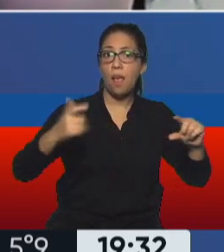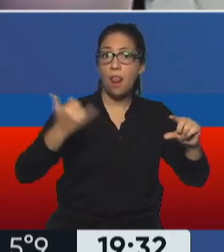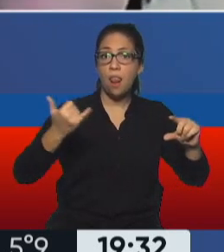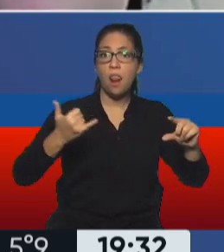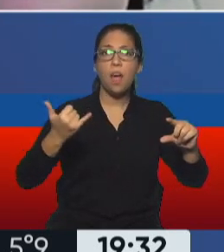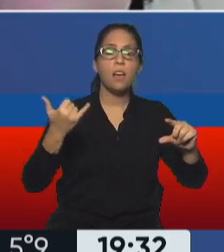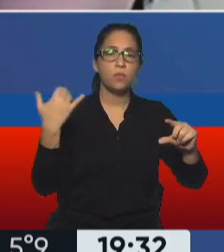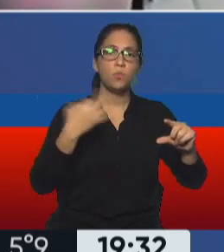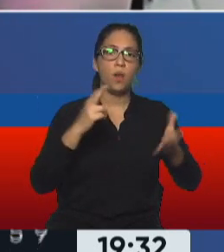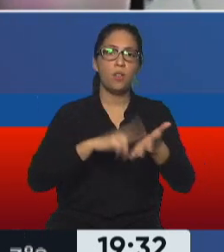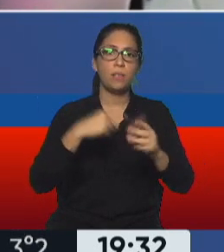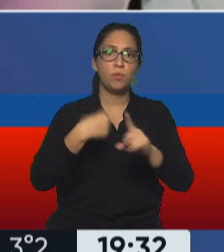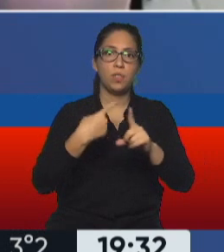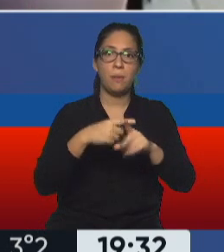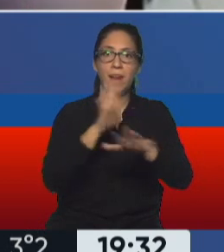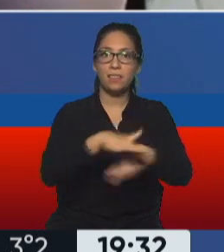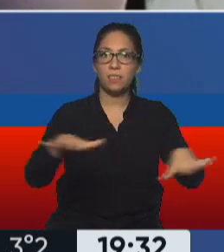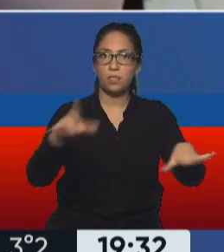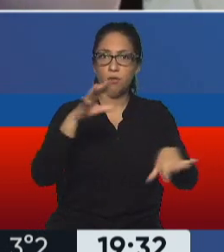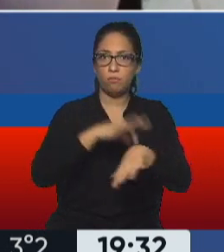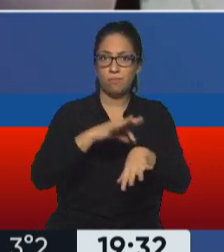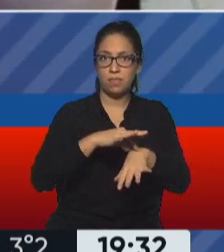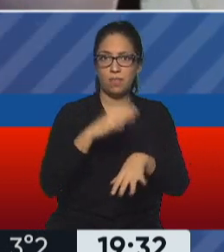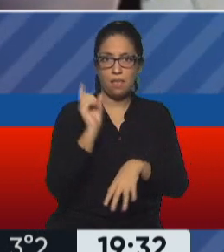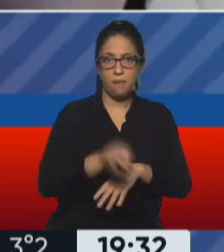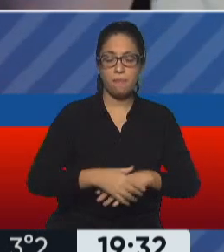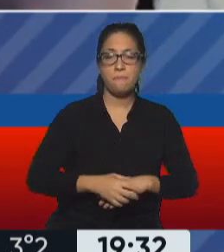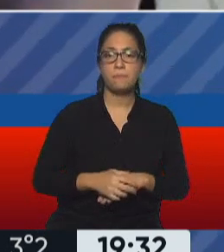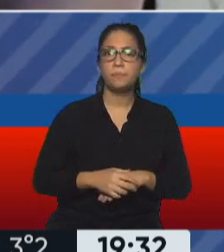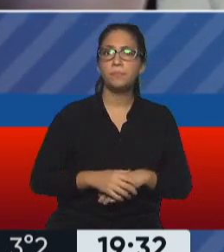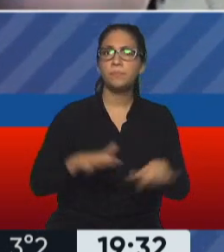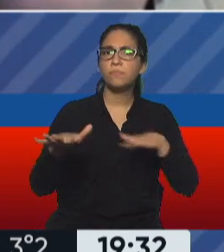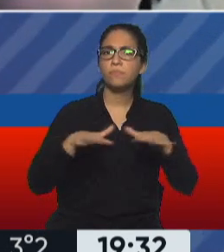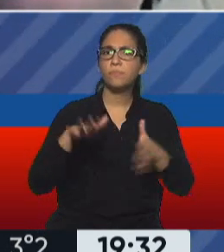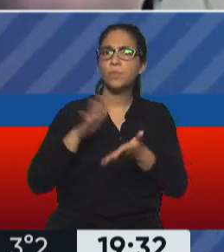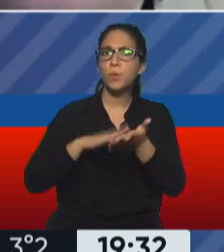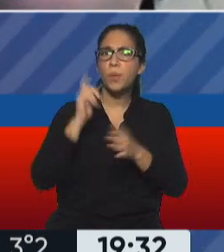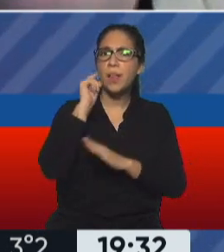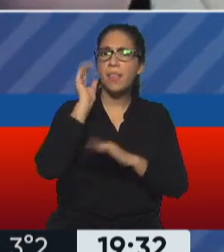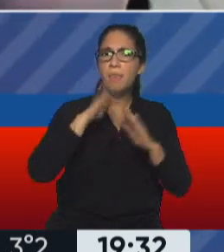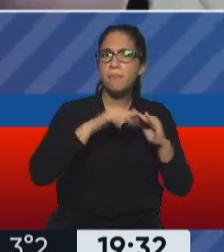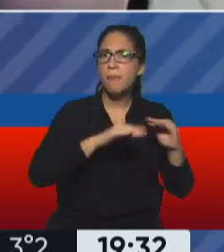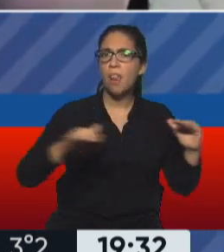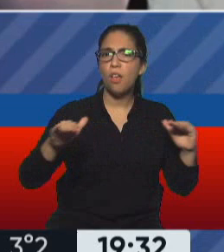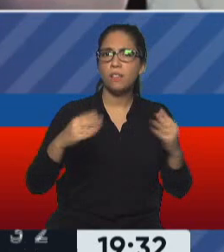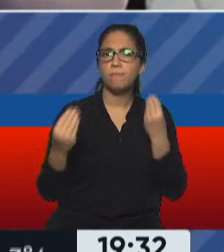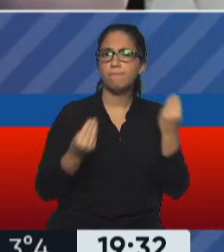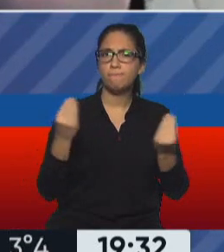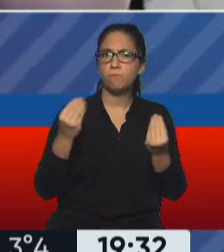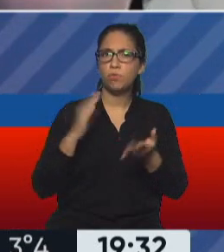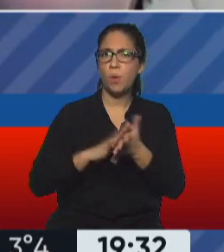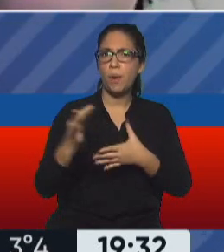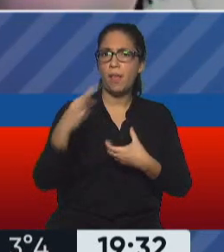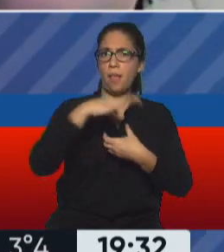repetir, es una muy buena noticia para la pediatría. Doctor, ¿cuál es la situación de los menores con respecto a la enfermedad,